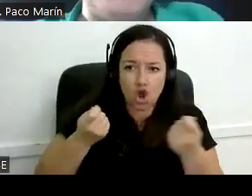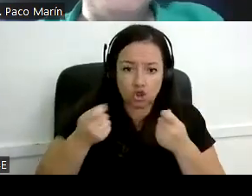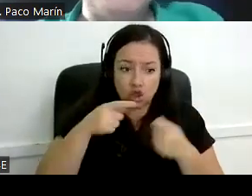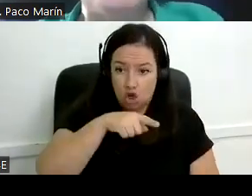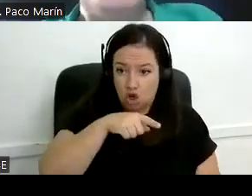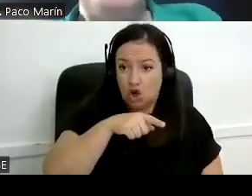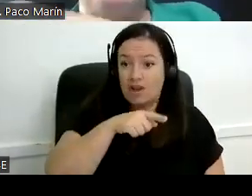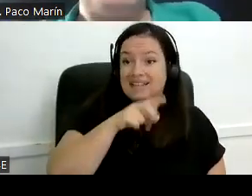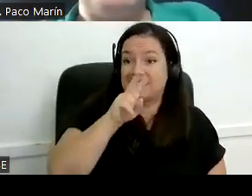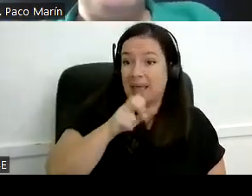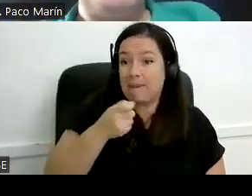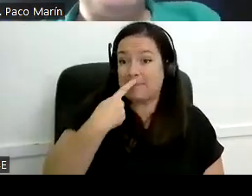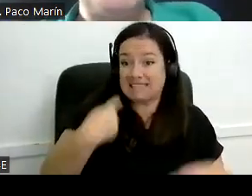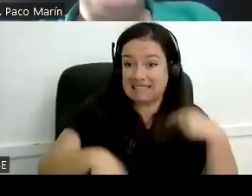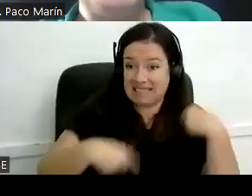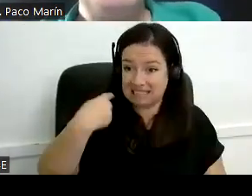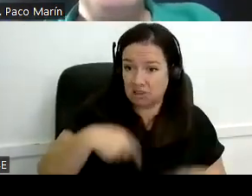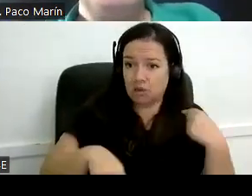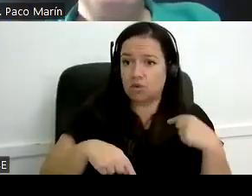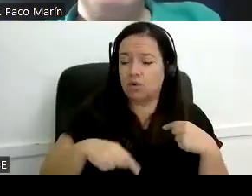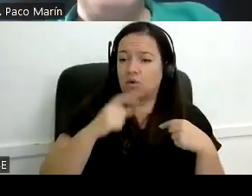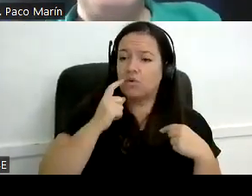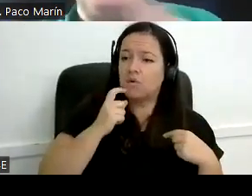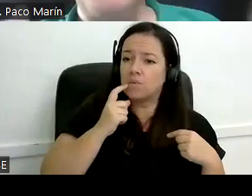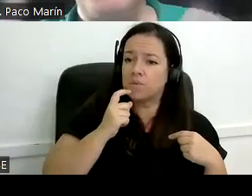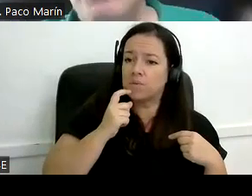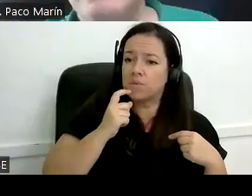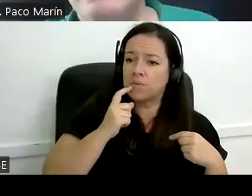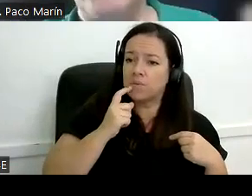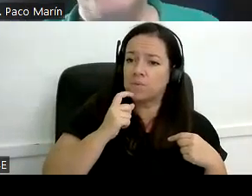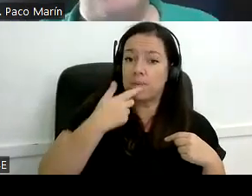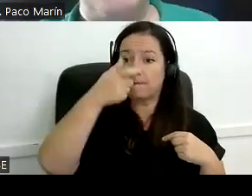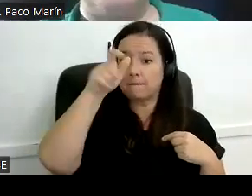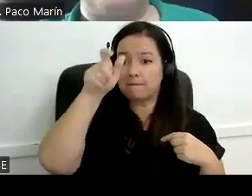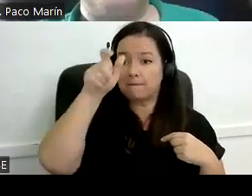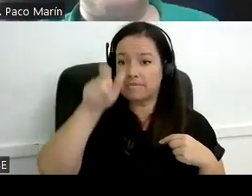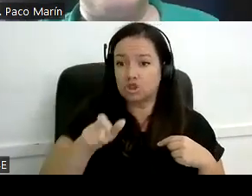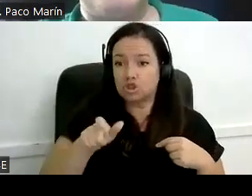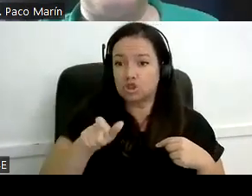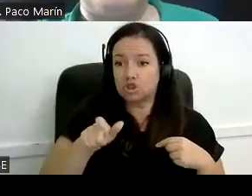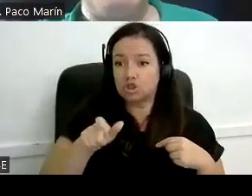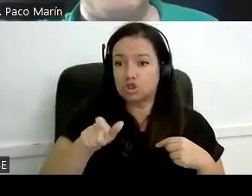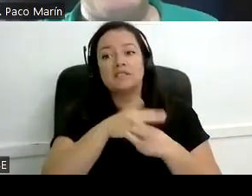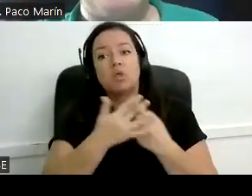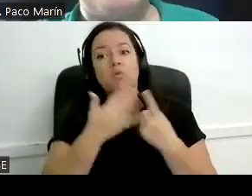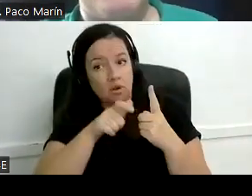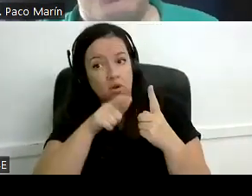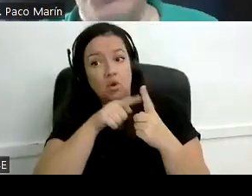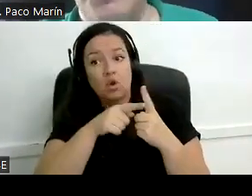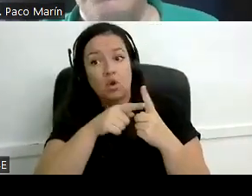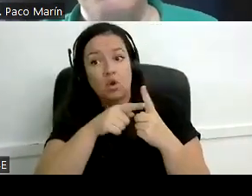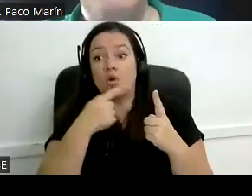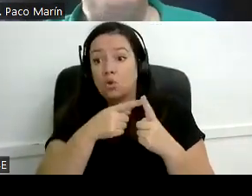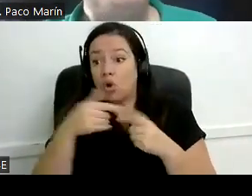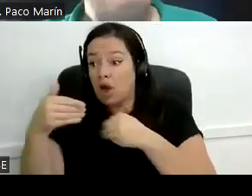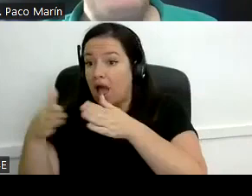los ambulatorios, lo solemos calcular para una persona concreta en una situación concreta. Es decir, si ella toma el Night Master cada